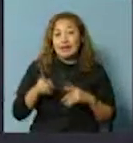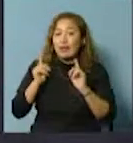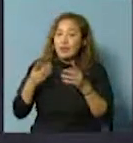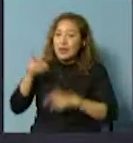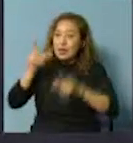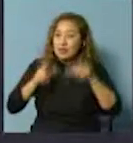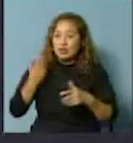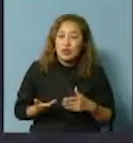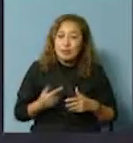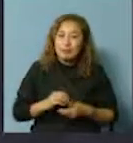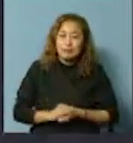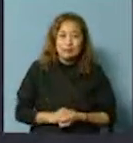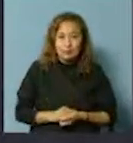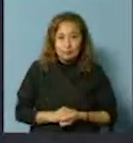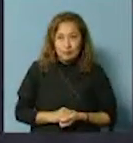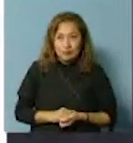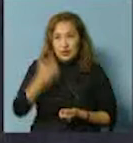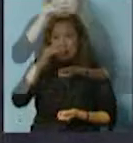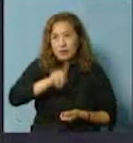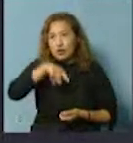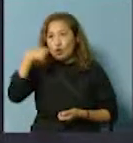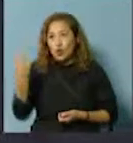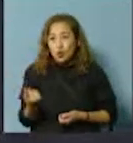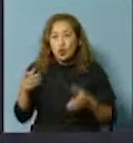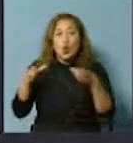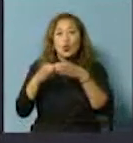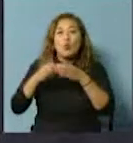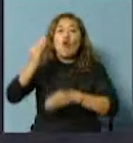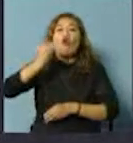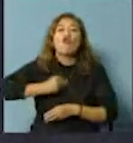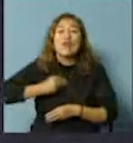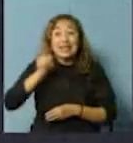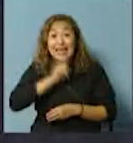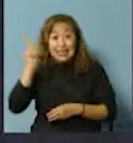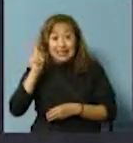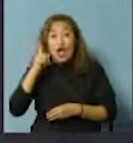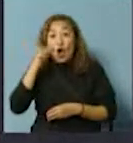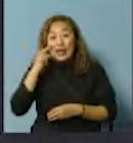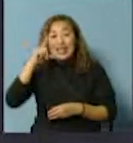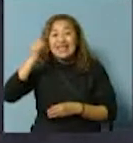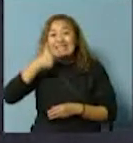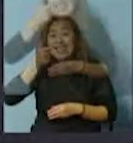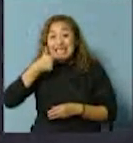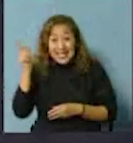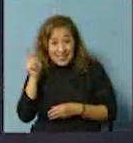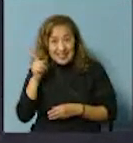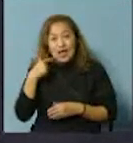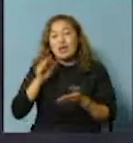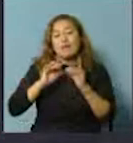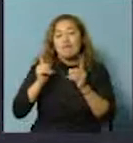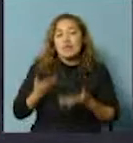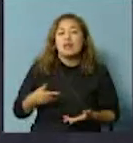también para la provincia lógico después tenemos el partido confiar aquí lo vemos a vicente casas que lo tenemos recién en la entrevista